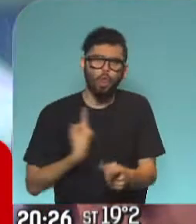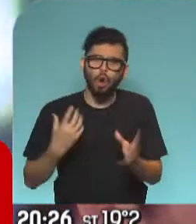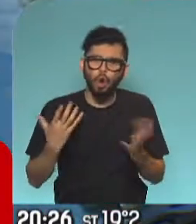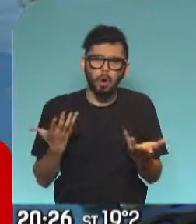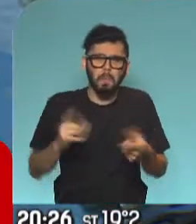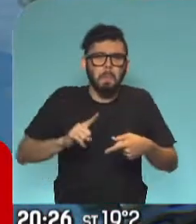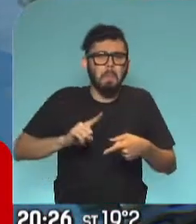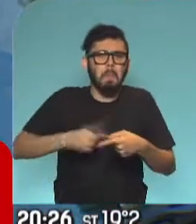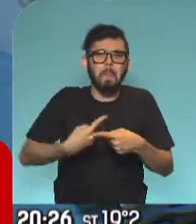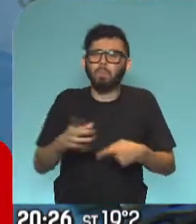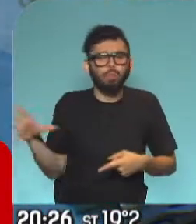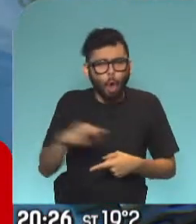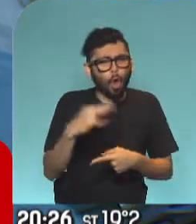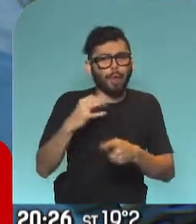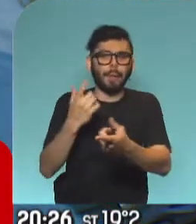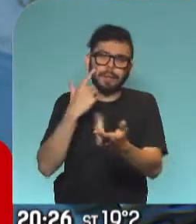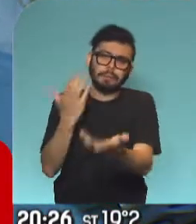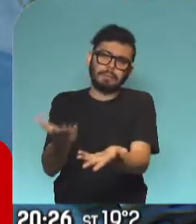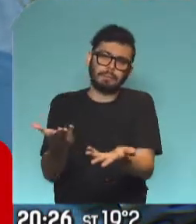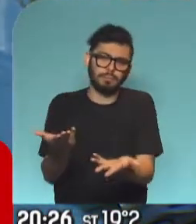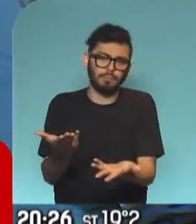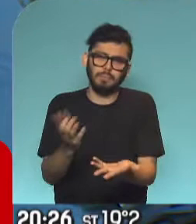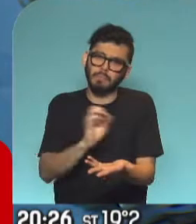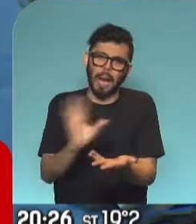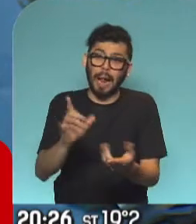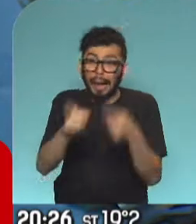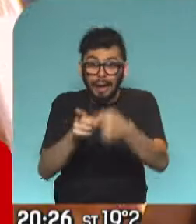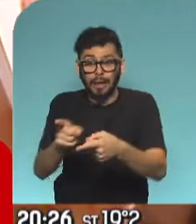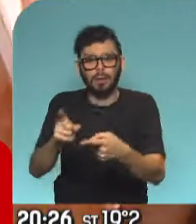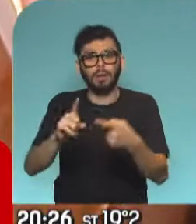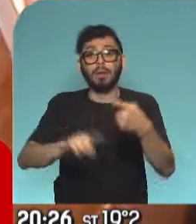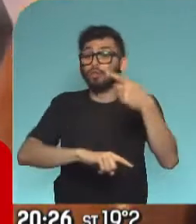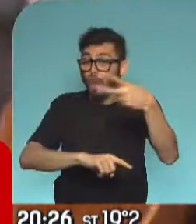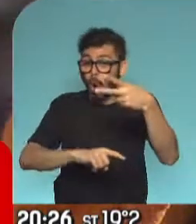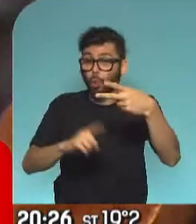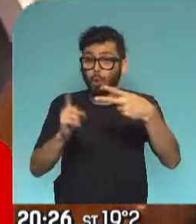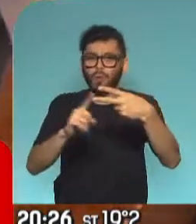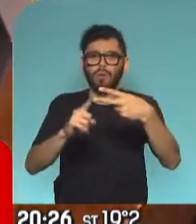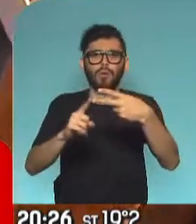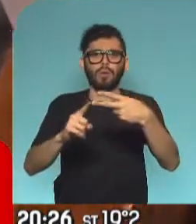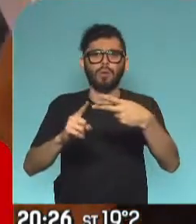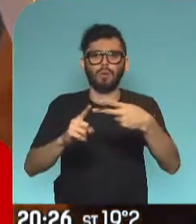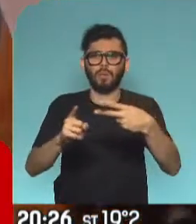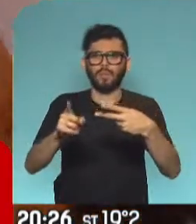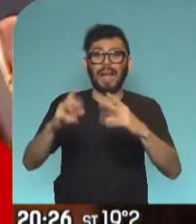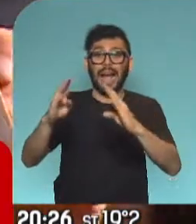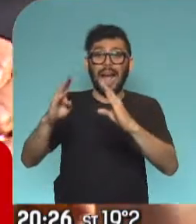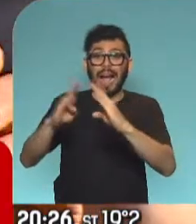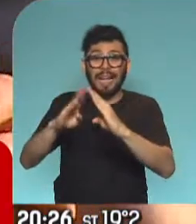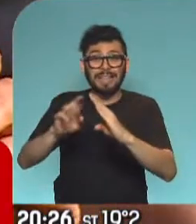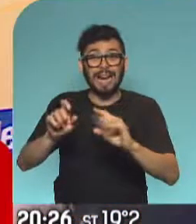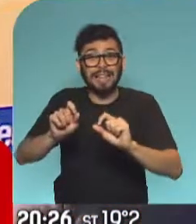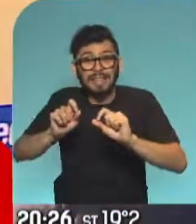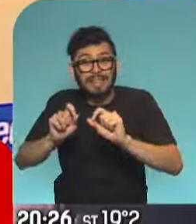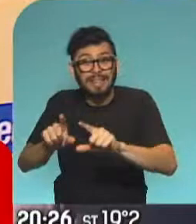nivel en igual sintonía en segundo lugar decirte que me parece una aberración lo que hicieron divulgando el domicilio personal y convocando